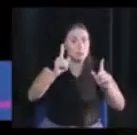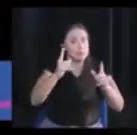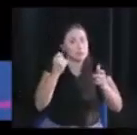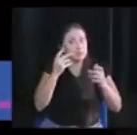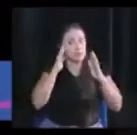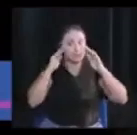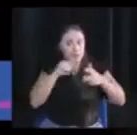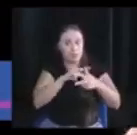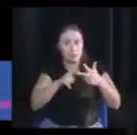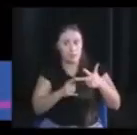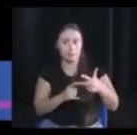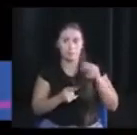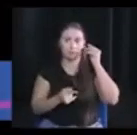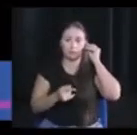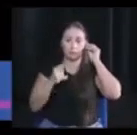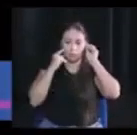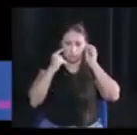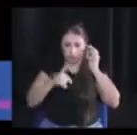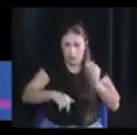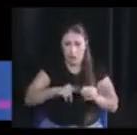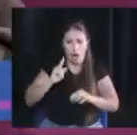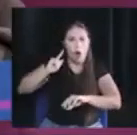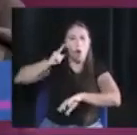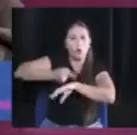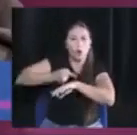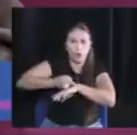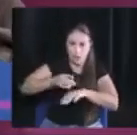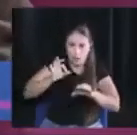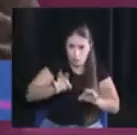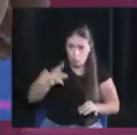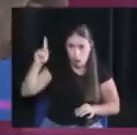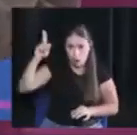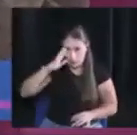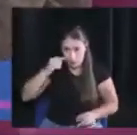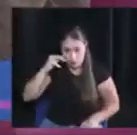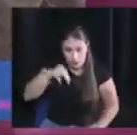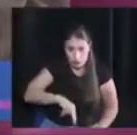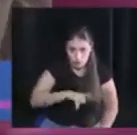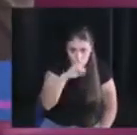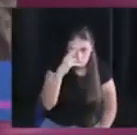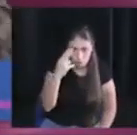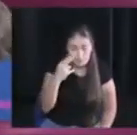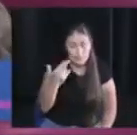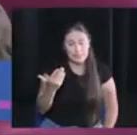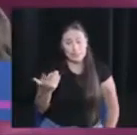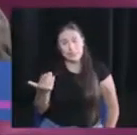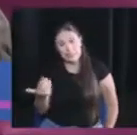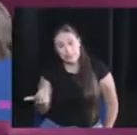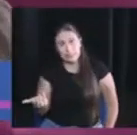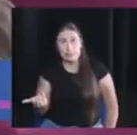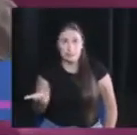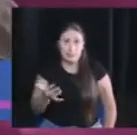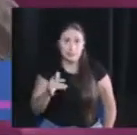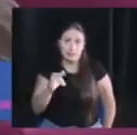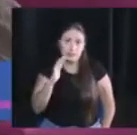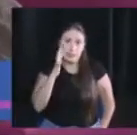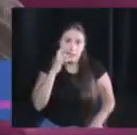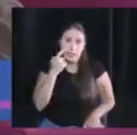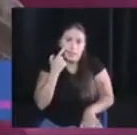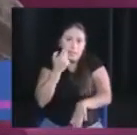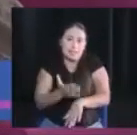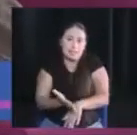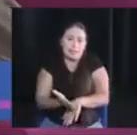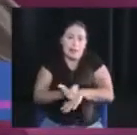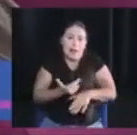acá en el Uruguay? ¿Si veo señales? ¿Autoritarias? Bueno, sería prematuro.